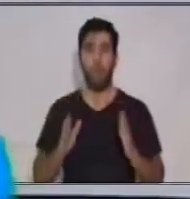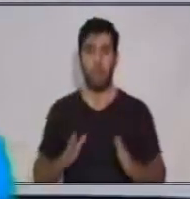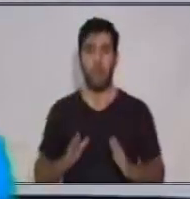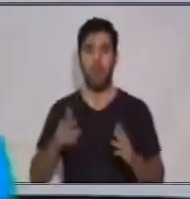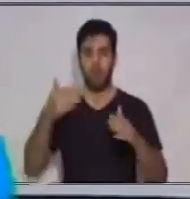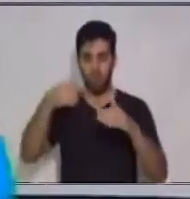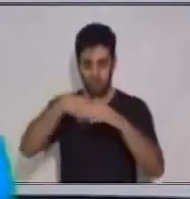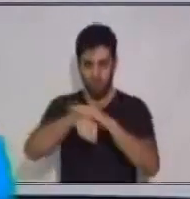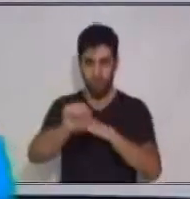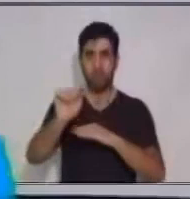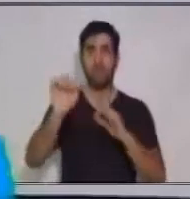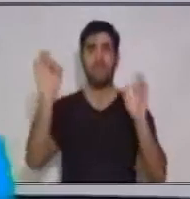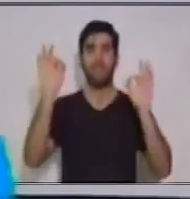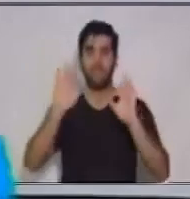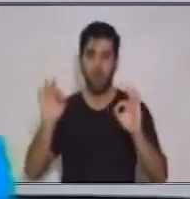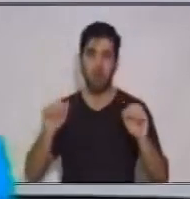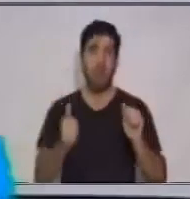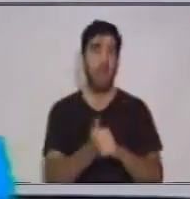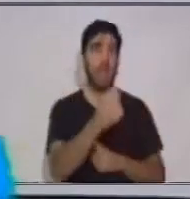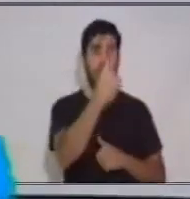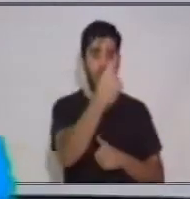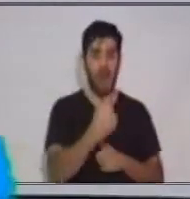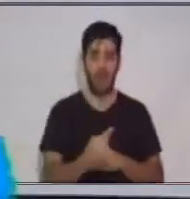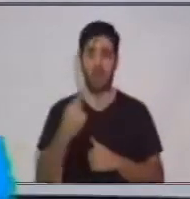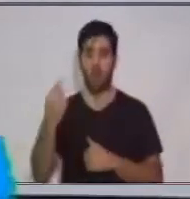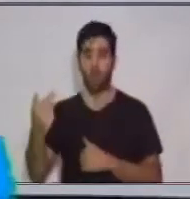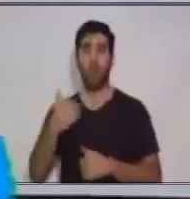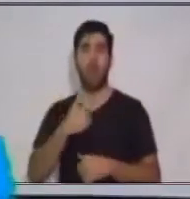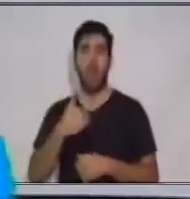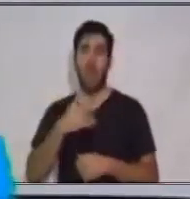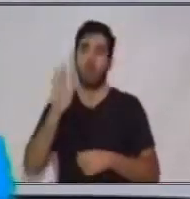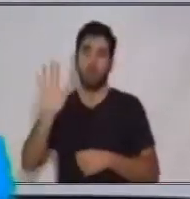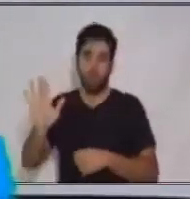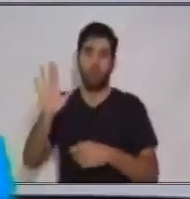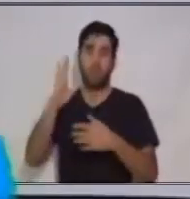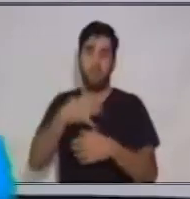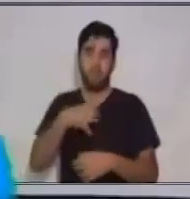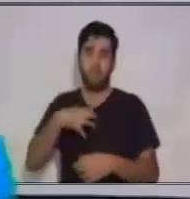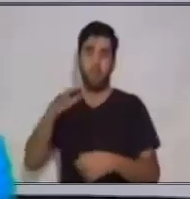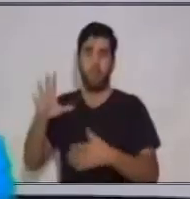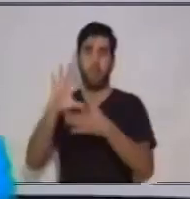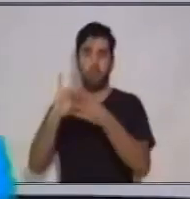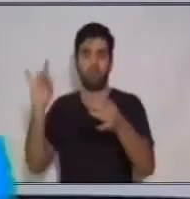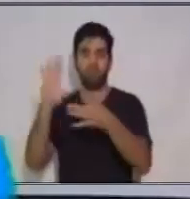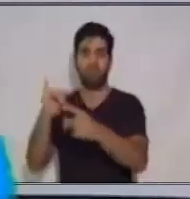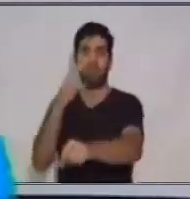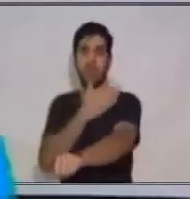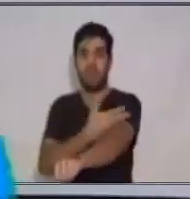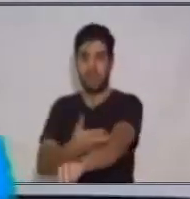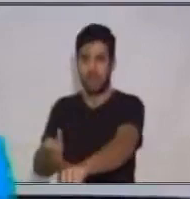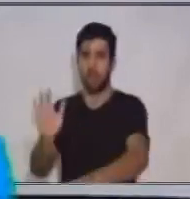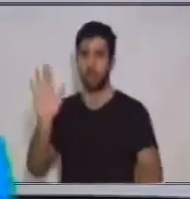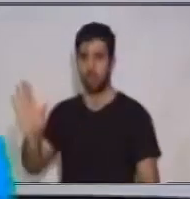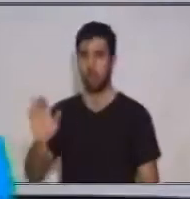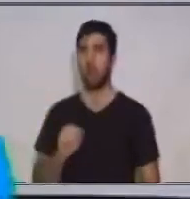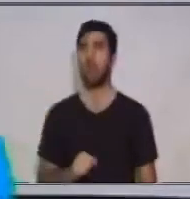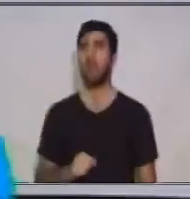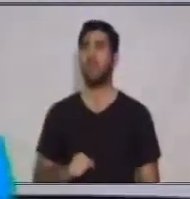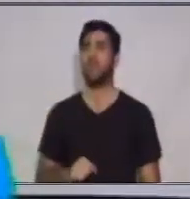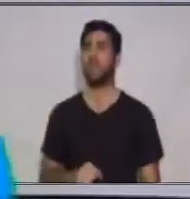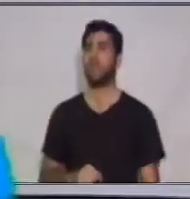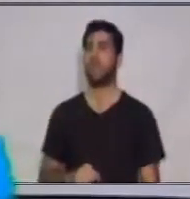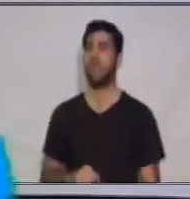forma específica de relatar este acontecimiento. La